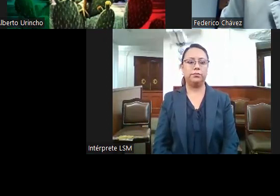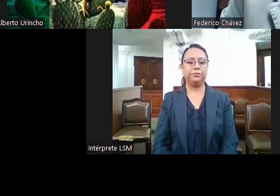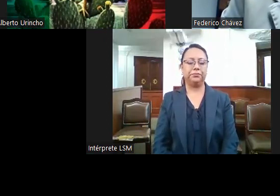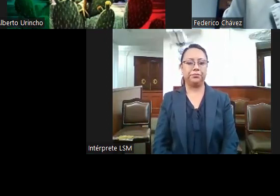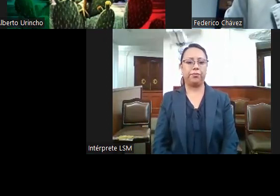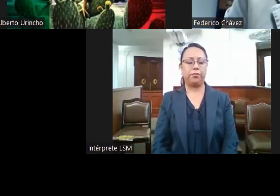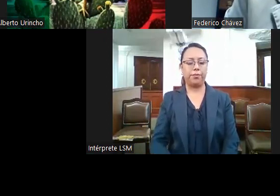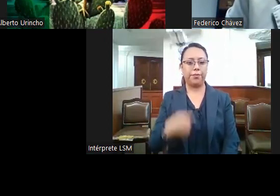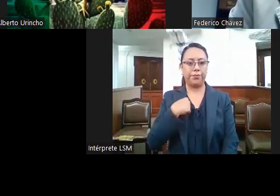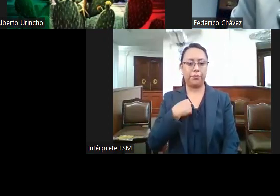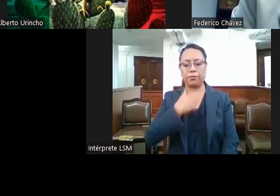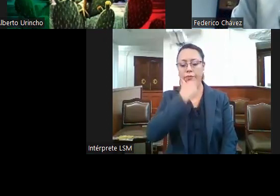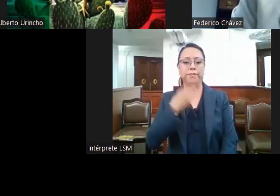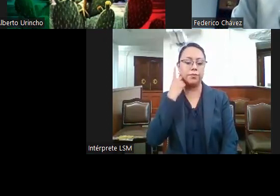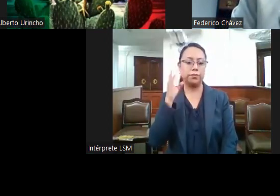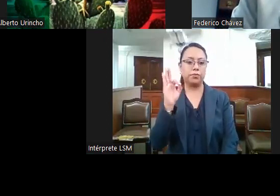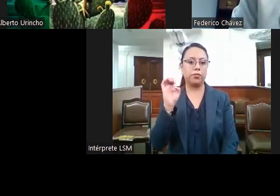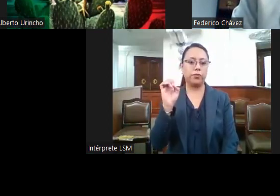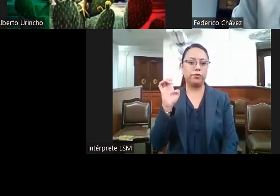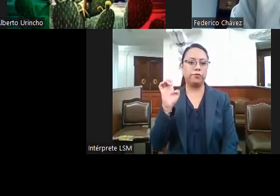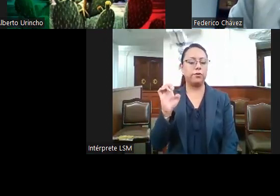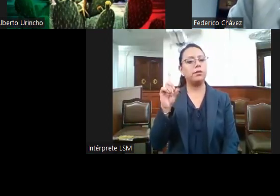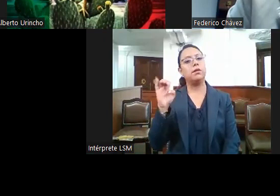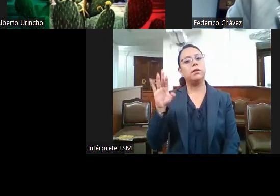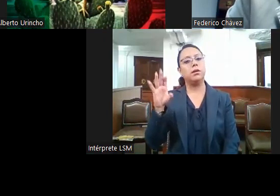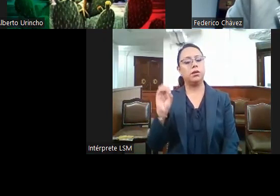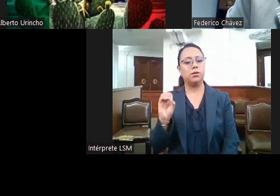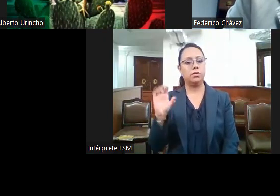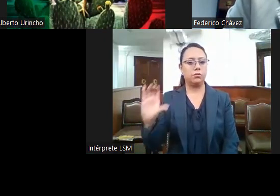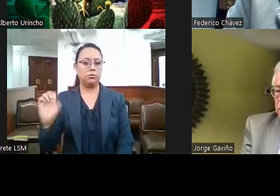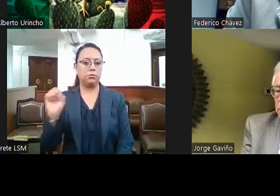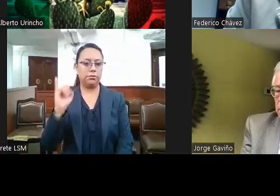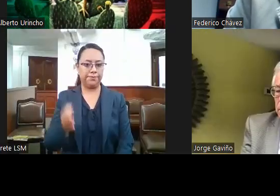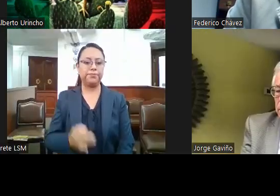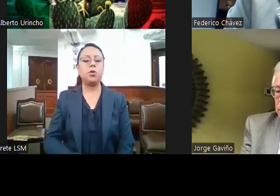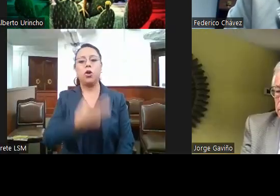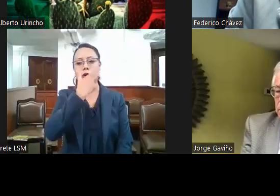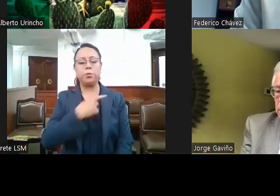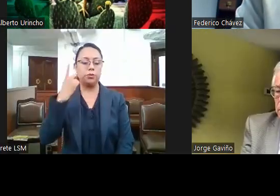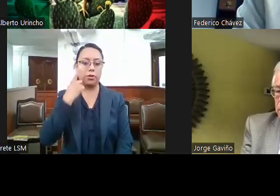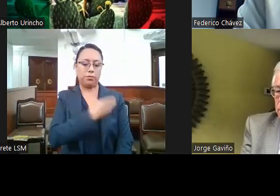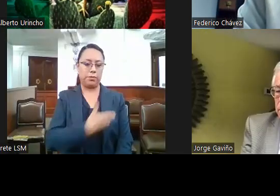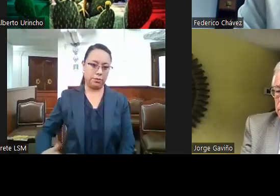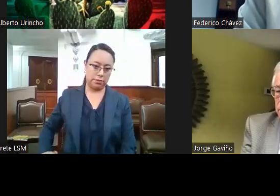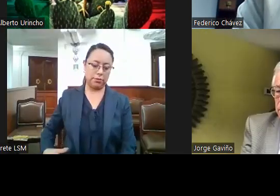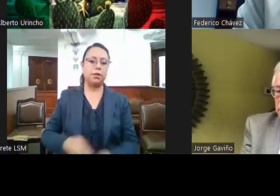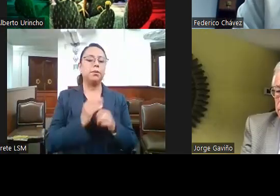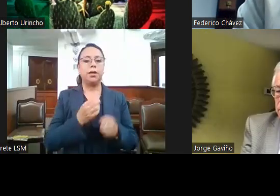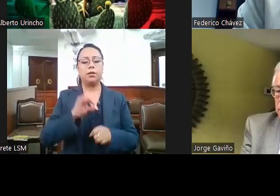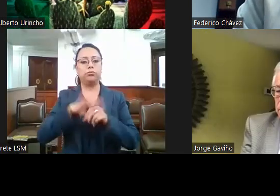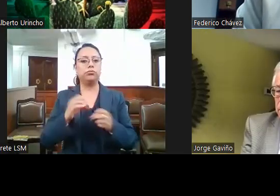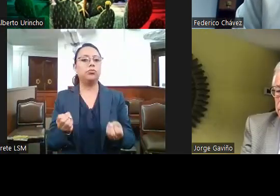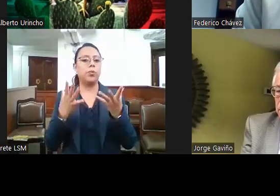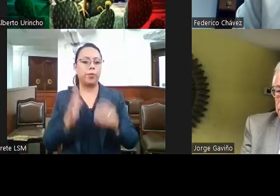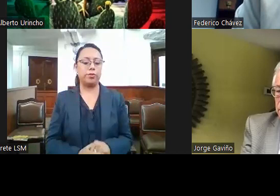El de la voz, diputado Federico Chávez Semerena, en pro. Diputado presidente, el resultado de la votación es la siguiente: 10 votos a favor,